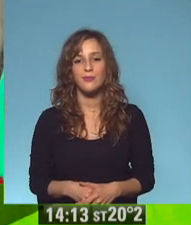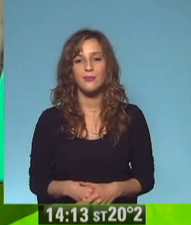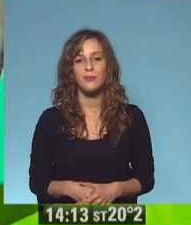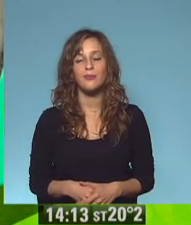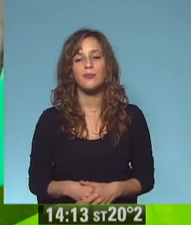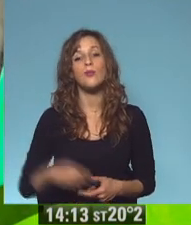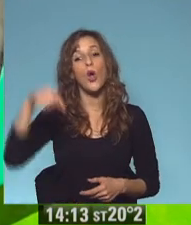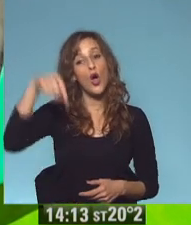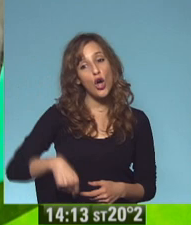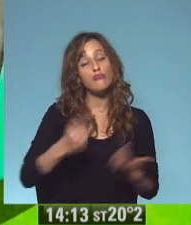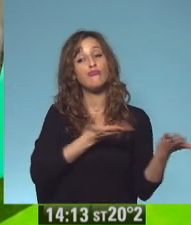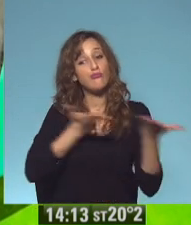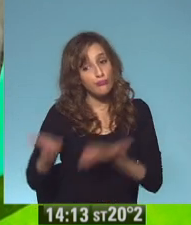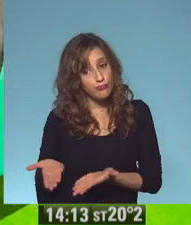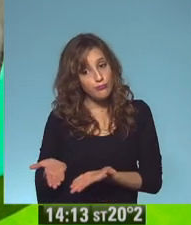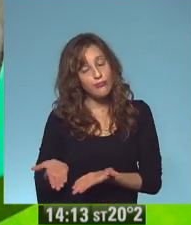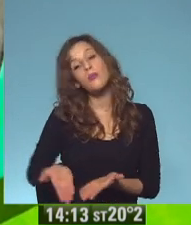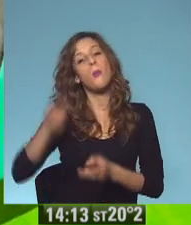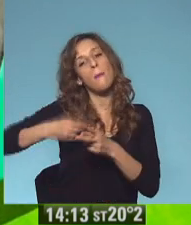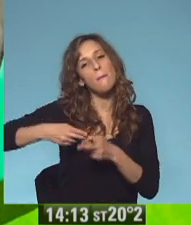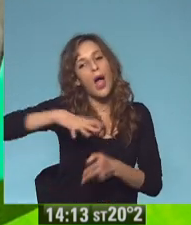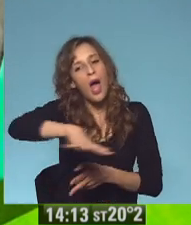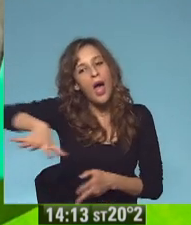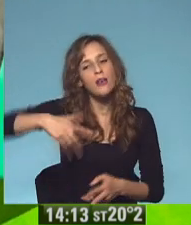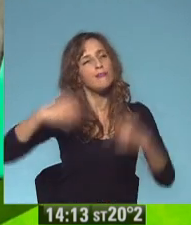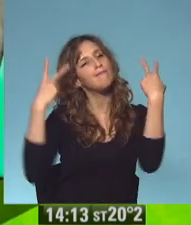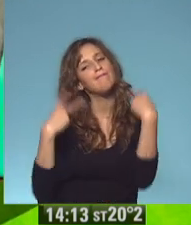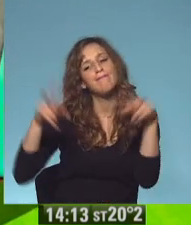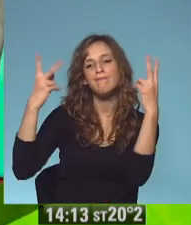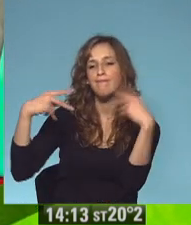Hoy presentamos un paseo por el parque.